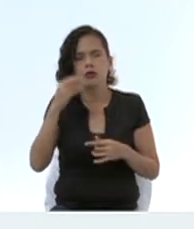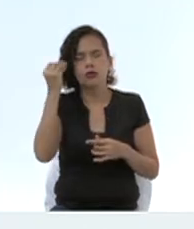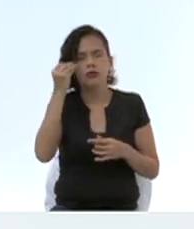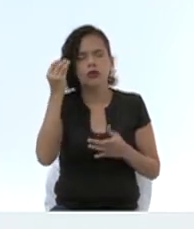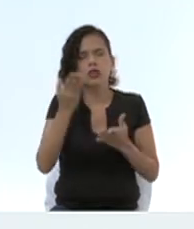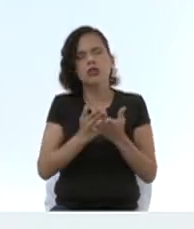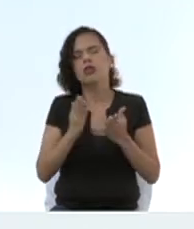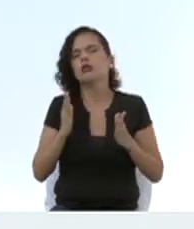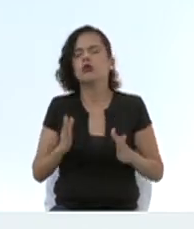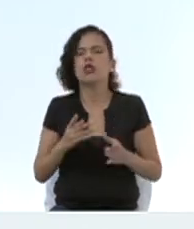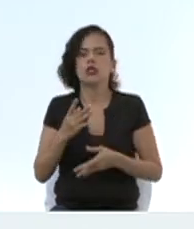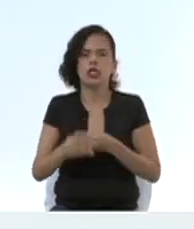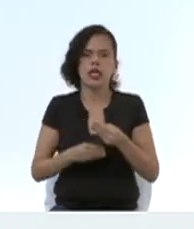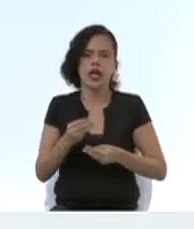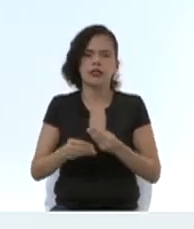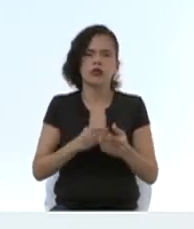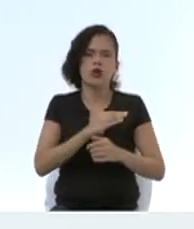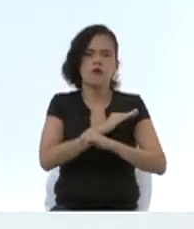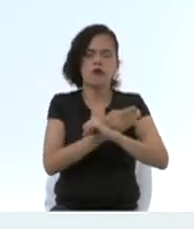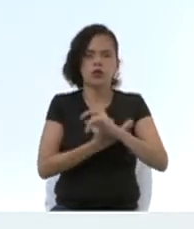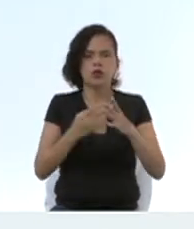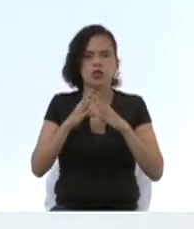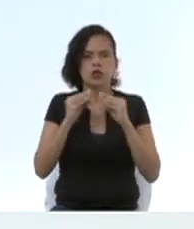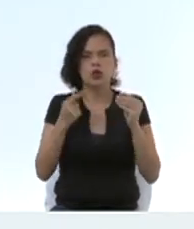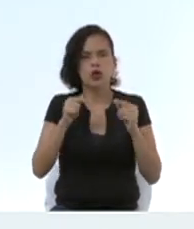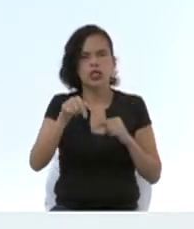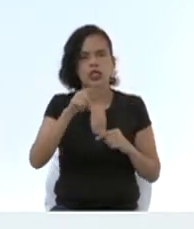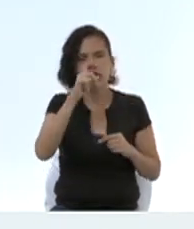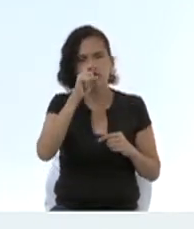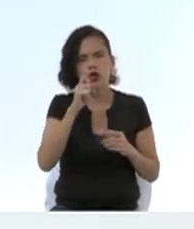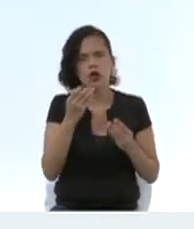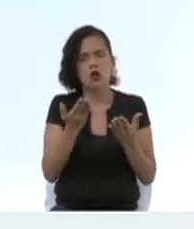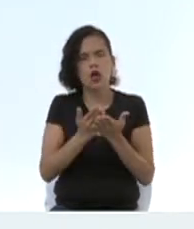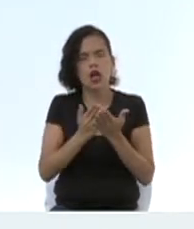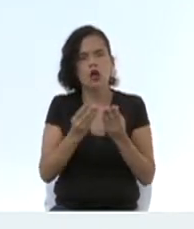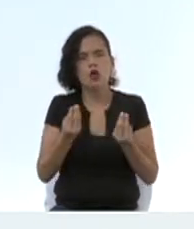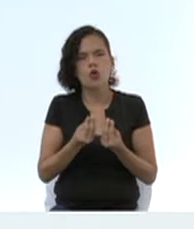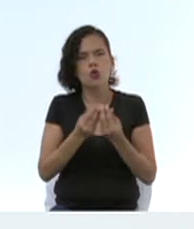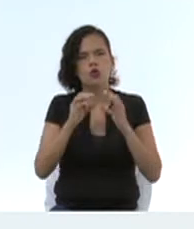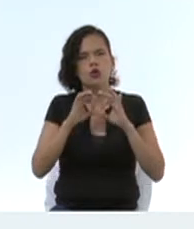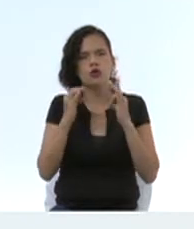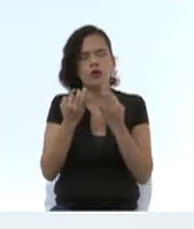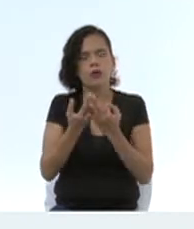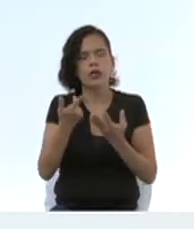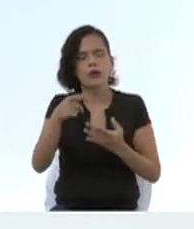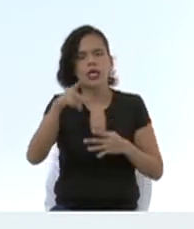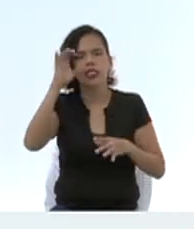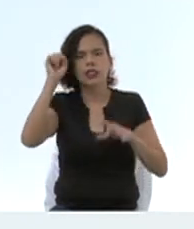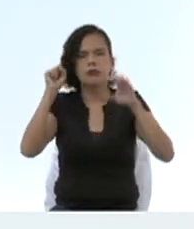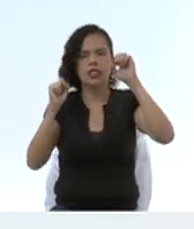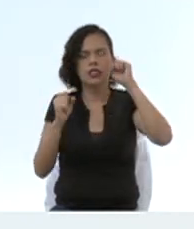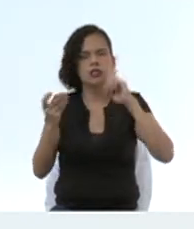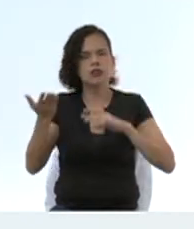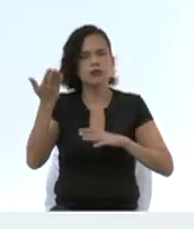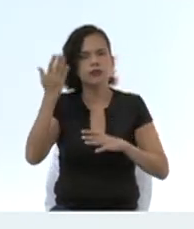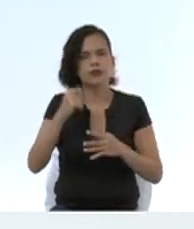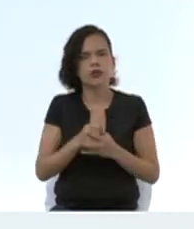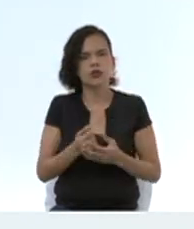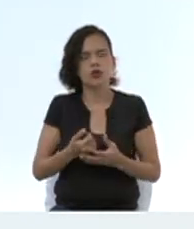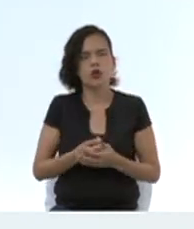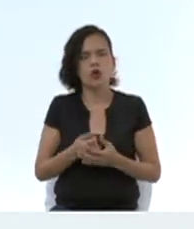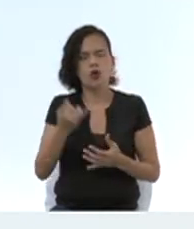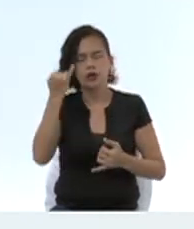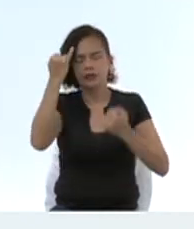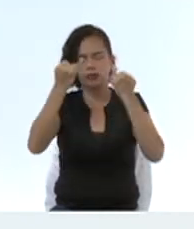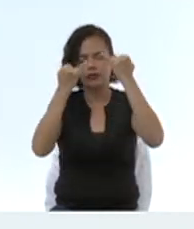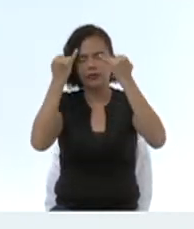ese estudiante que ha hecho un esfuerzo durante este año escolar junto a su familia para ganar ese aprendizaje significativo con una